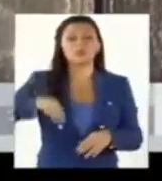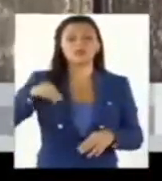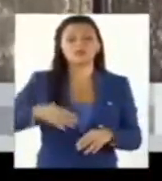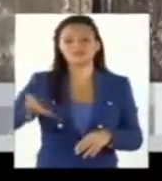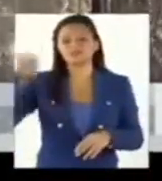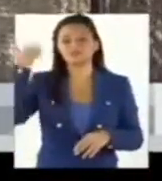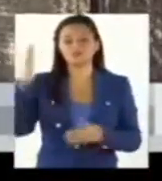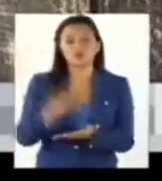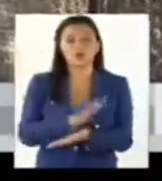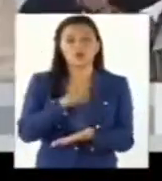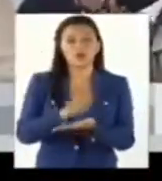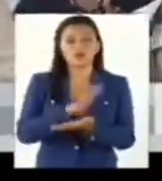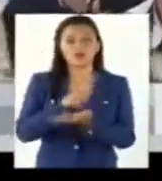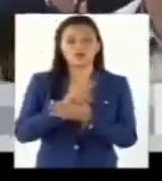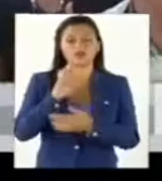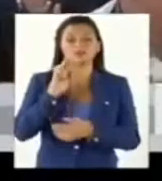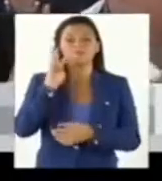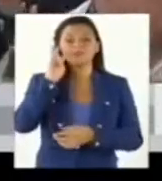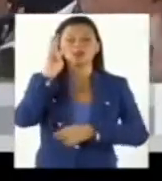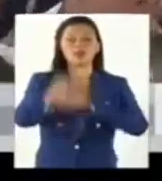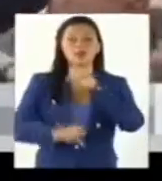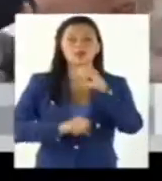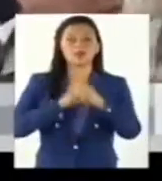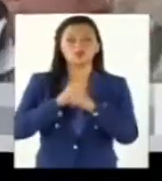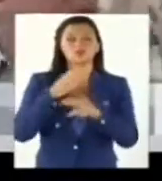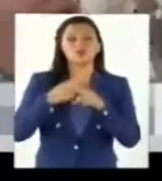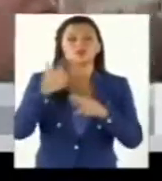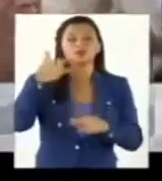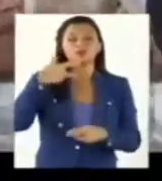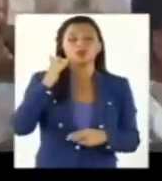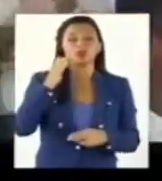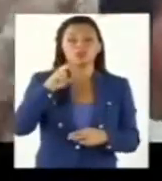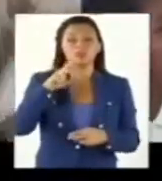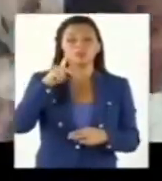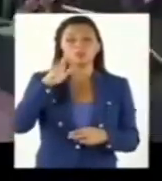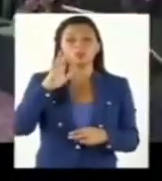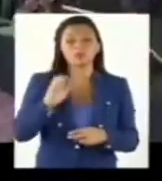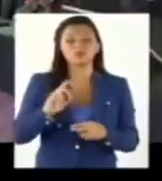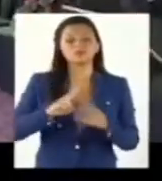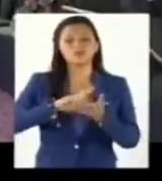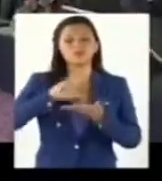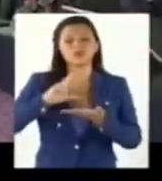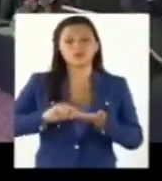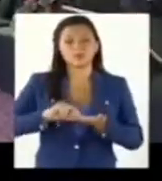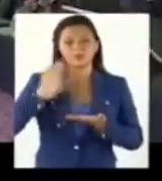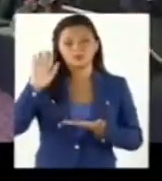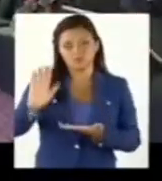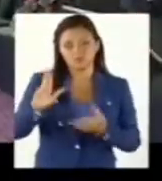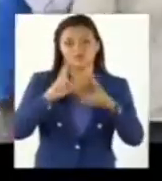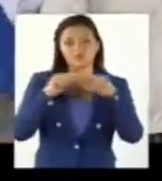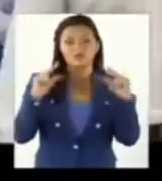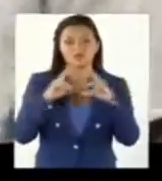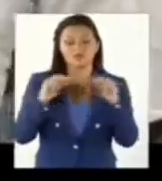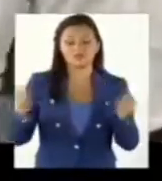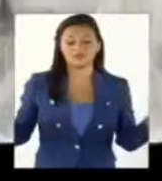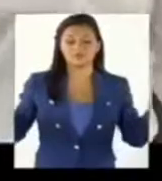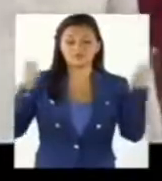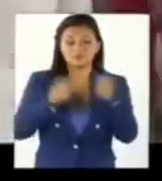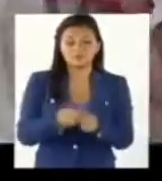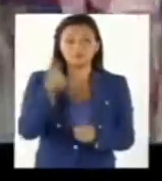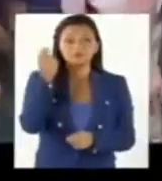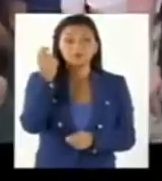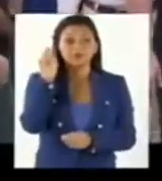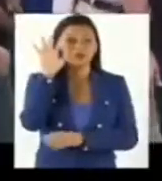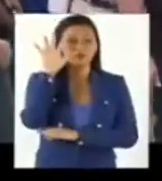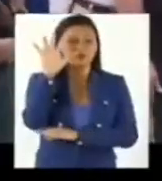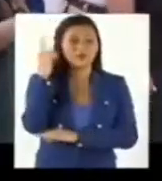pasado martes la unidad educativa del Milenio Chontapunta en el Cantón Tena de la provincia de Napo. Con una inversión de